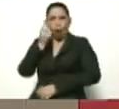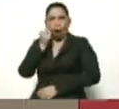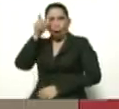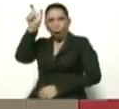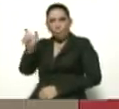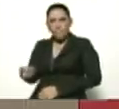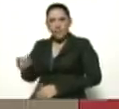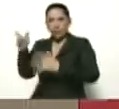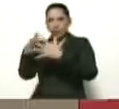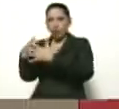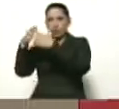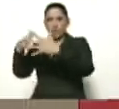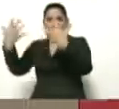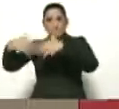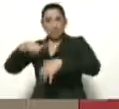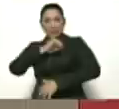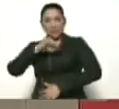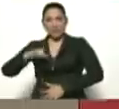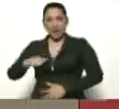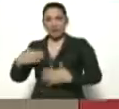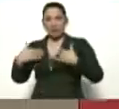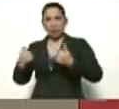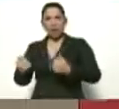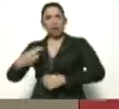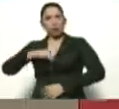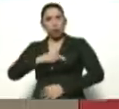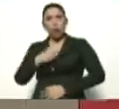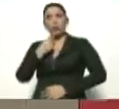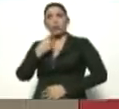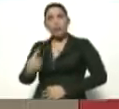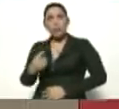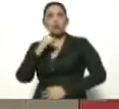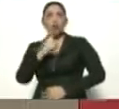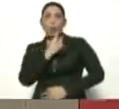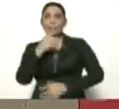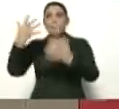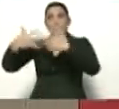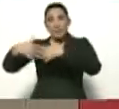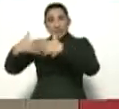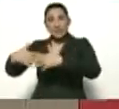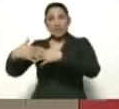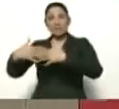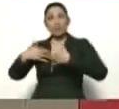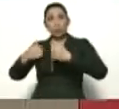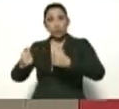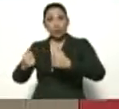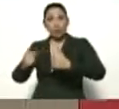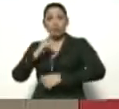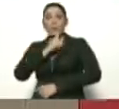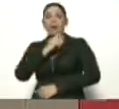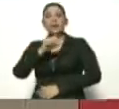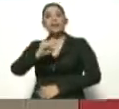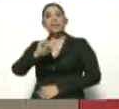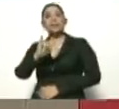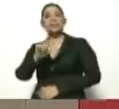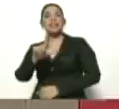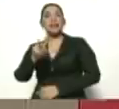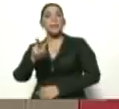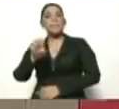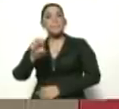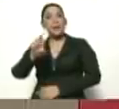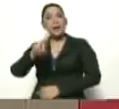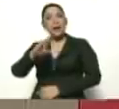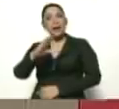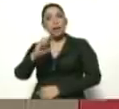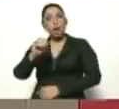atrás de una empresa privada de seguridad dimos el nombre de esa empresa privada de seguridad llamada silver corp dijimos que habían